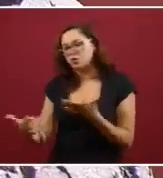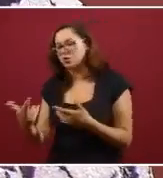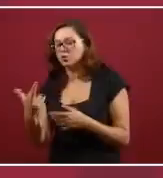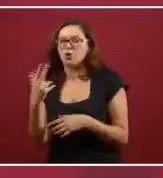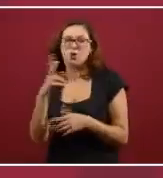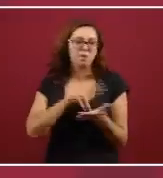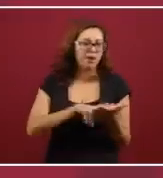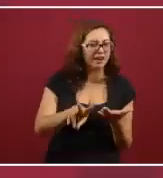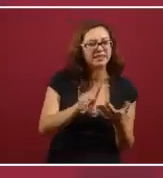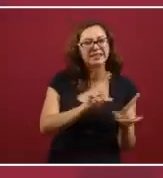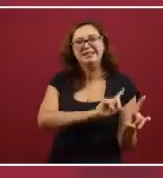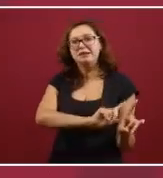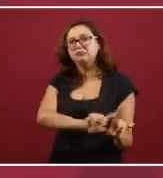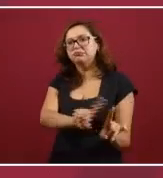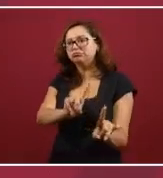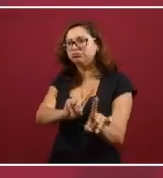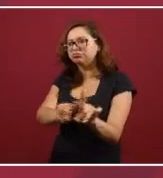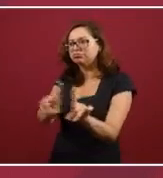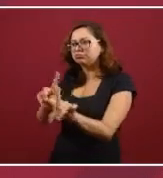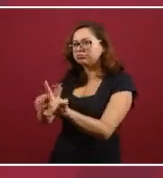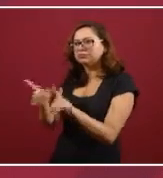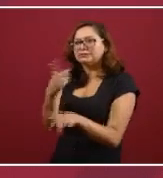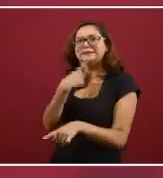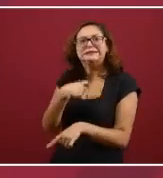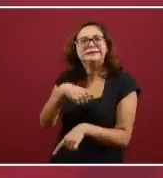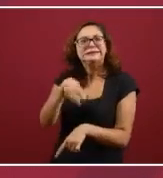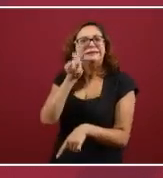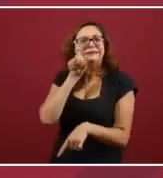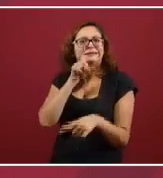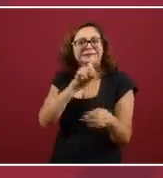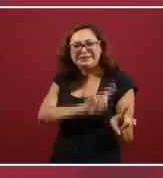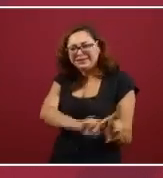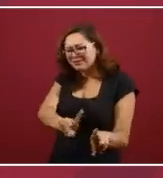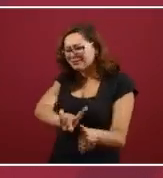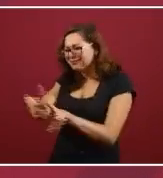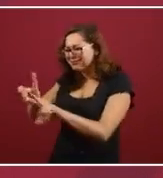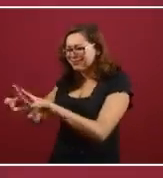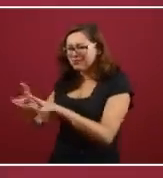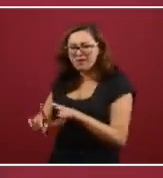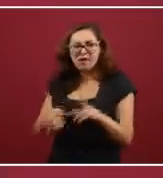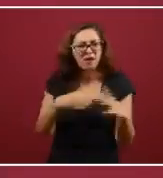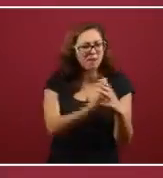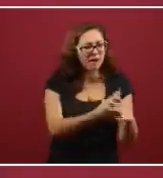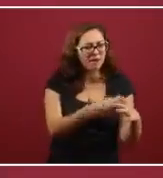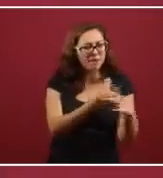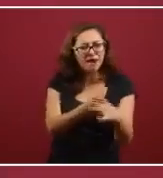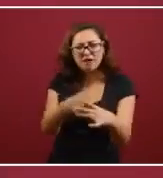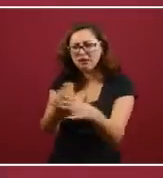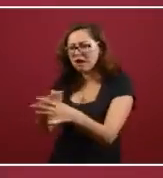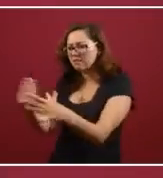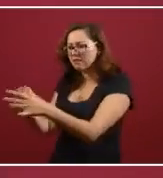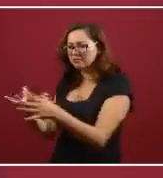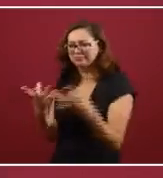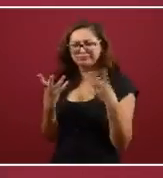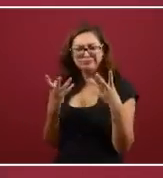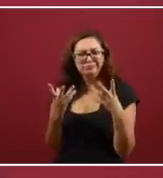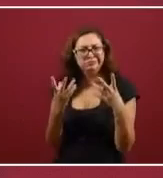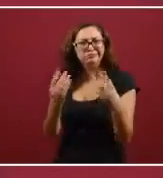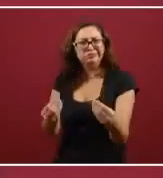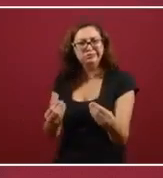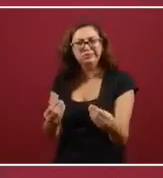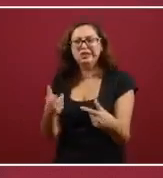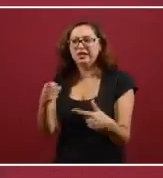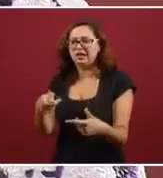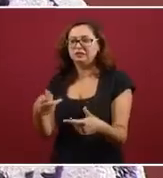verde. Y entonces se fue especializando muchas de las áreas de producción en el país. Realmente es un